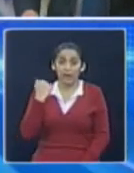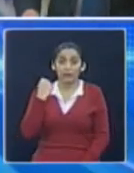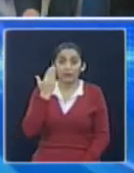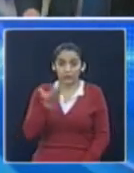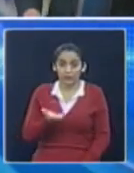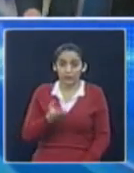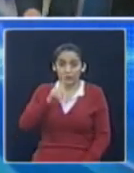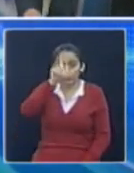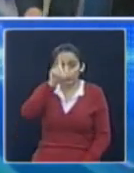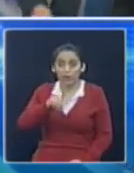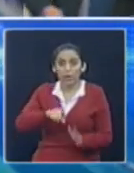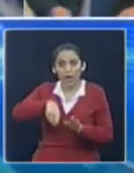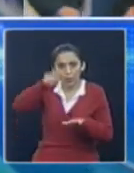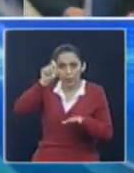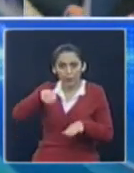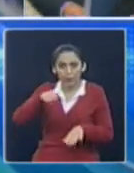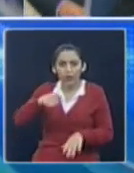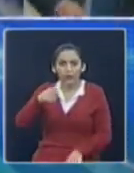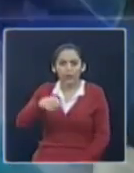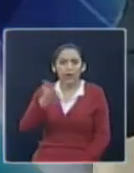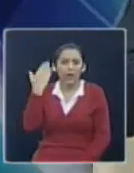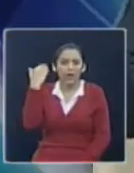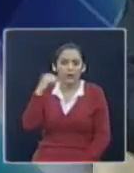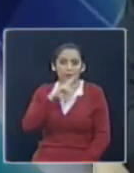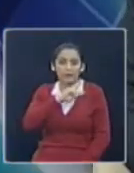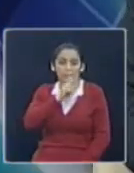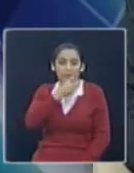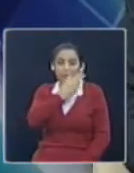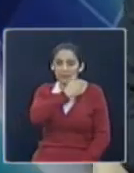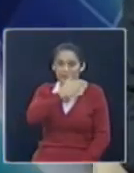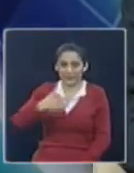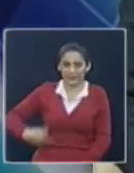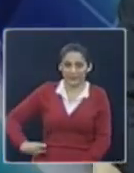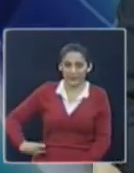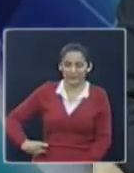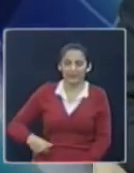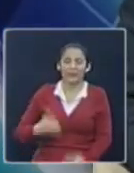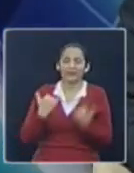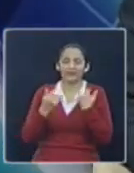constitucionalista. Vamos a hacer una pausa y tendremos más de Telegrama Noticias. No se vayan.